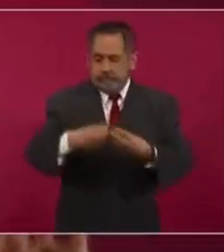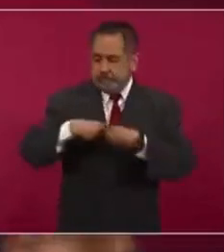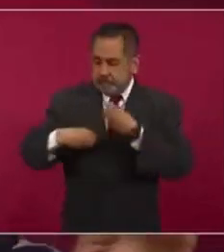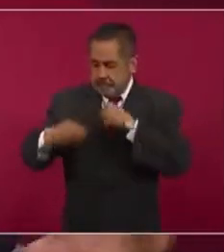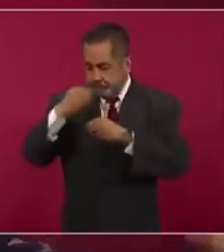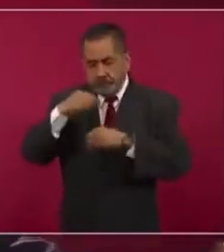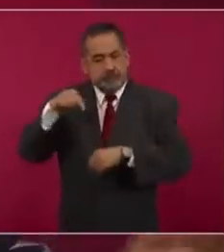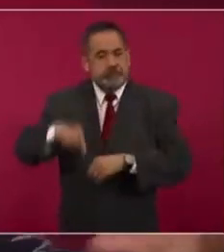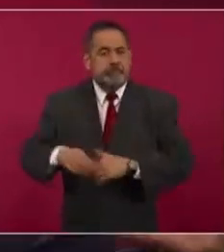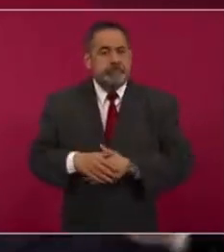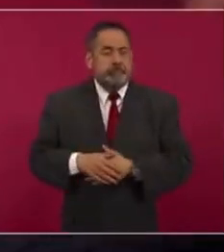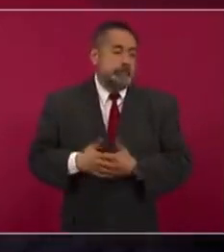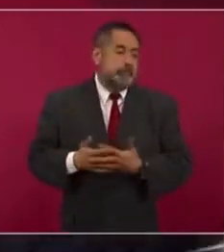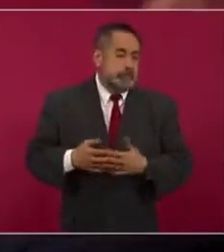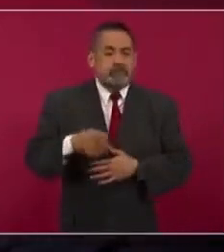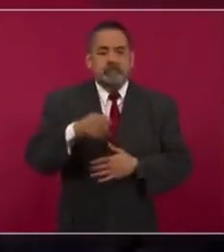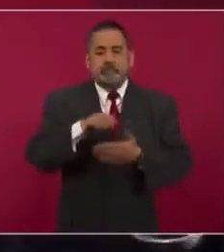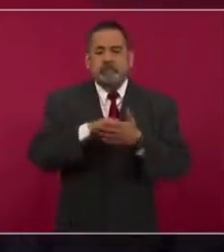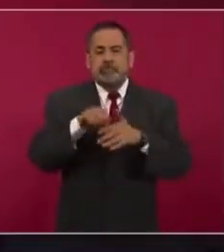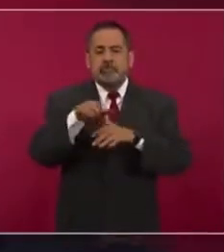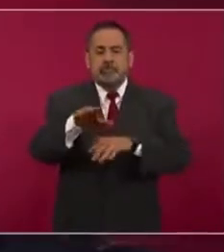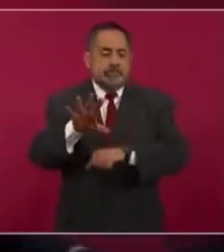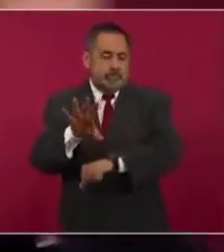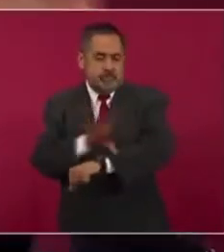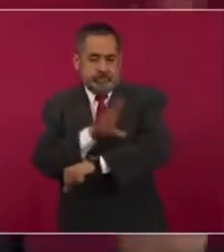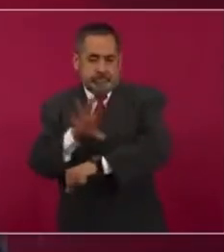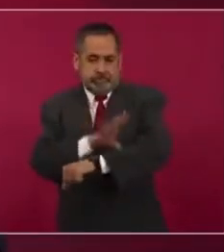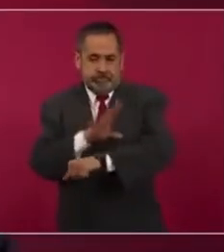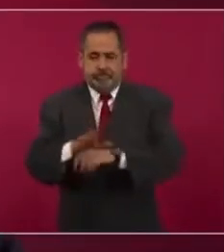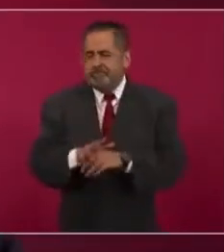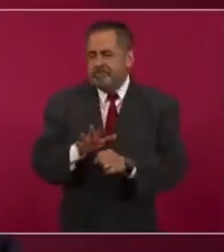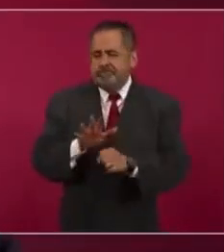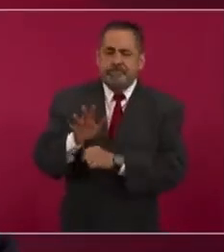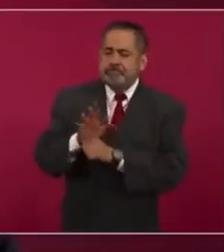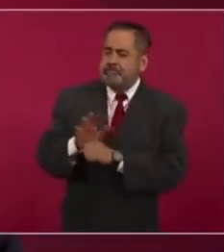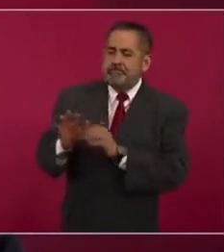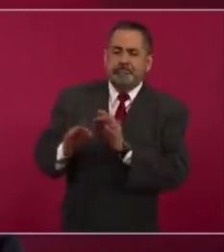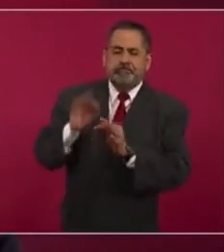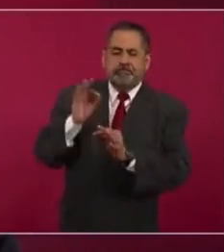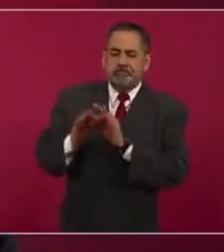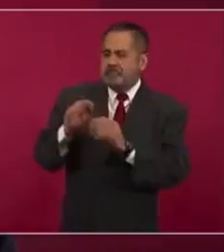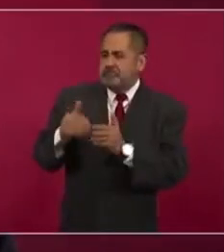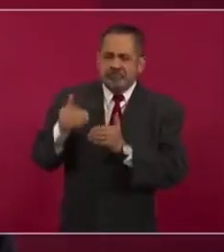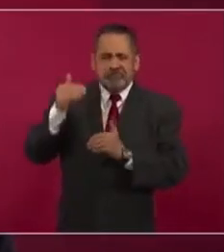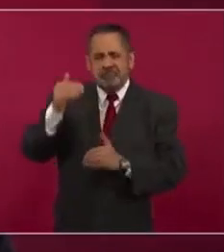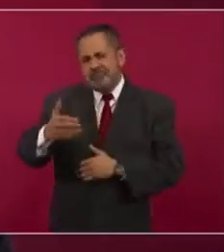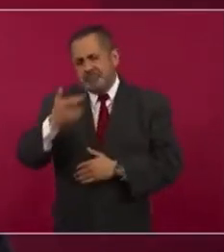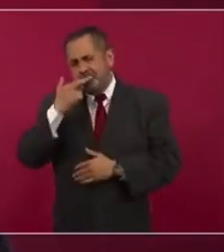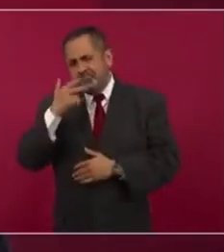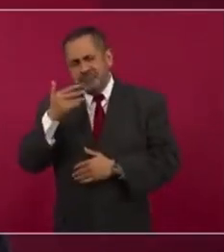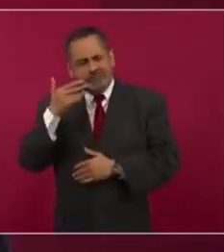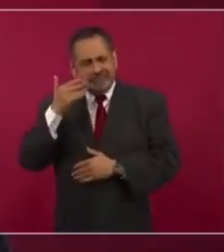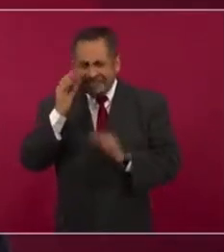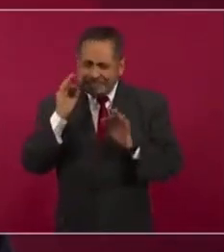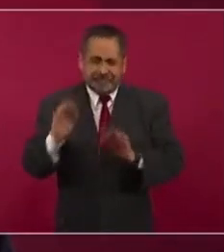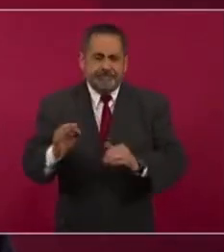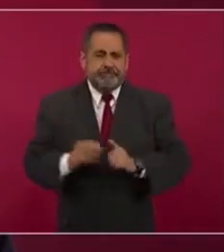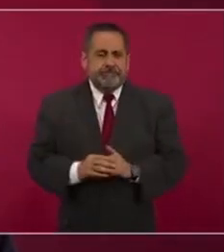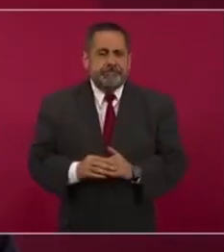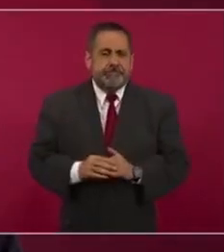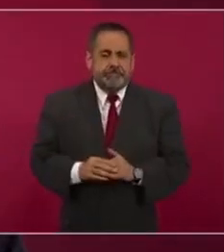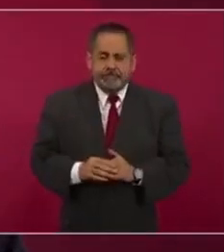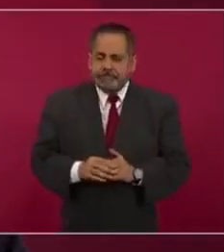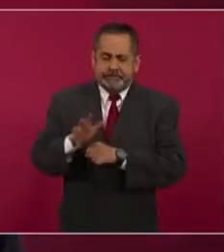En el caso, repito, de los energéticos, eso lo tenemos muy avanzado. Vamos a